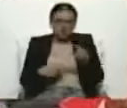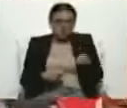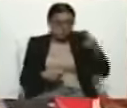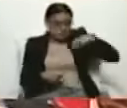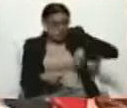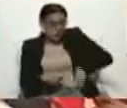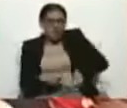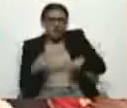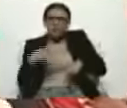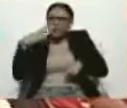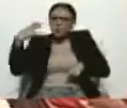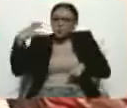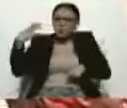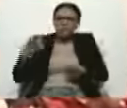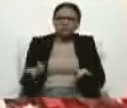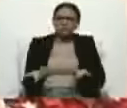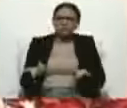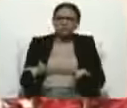humano,